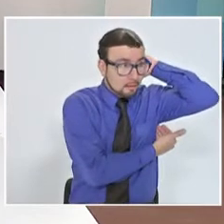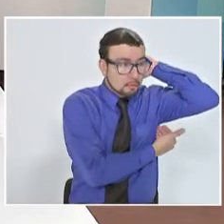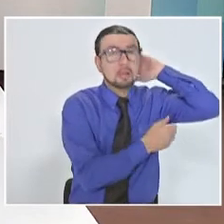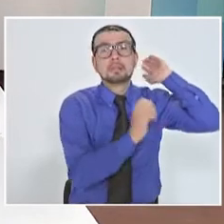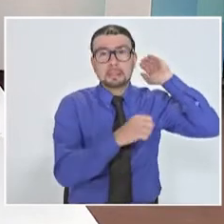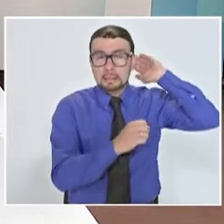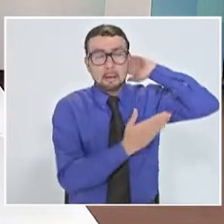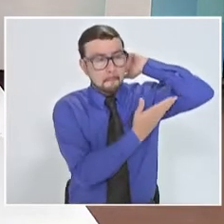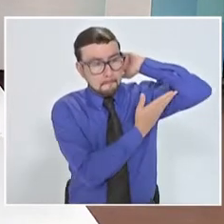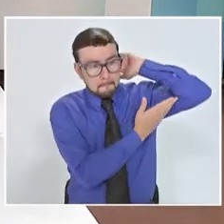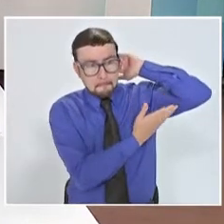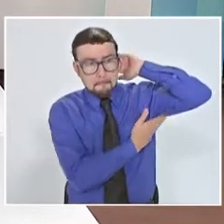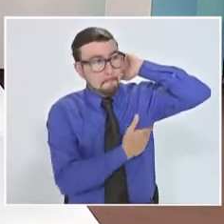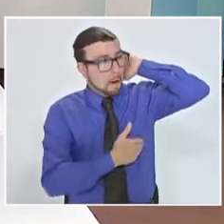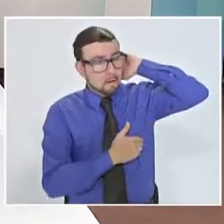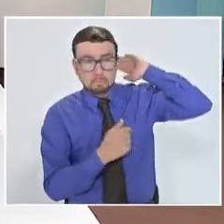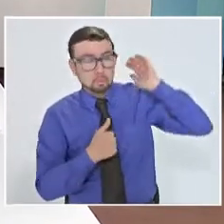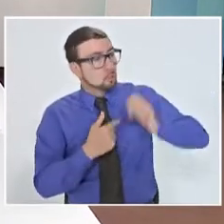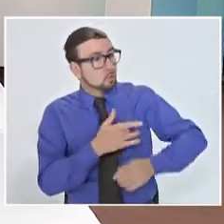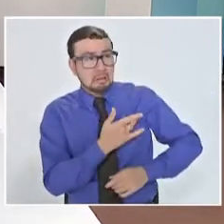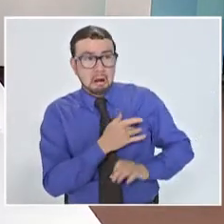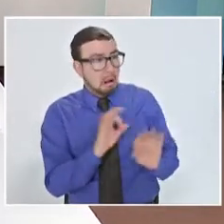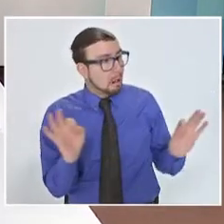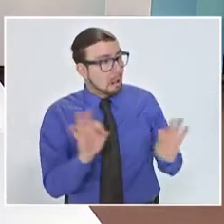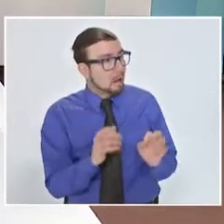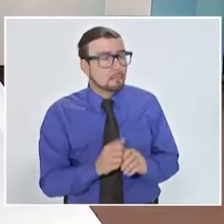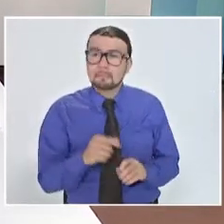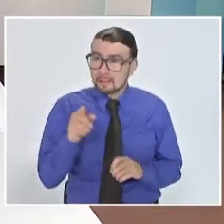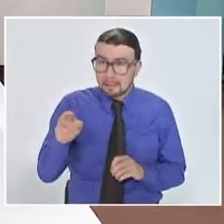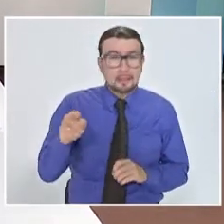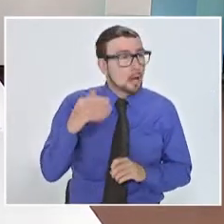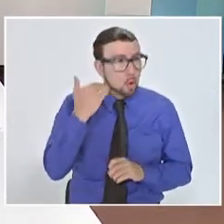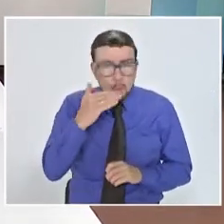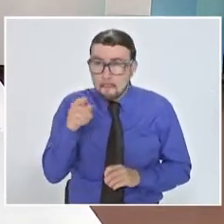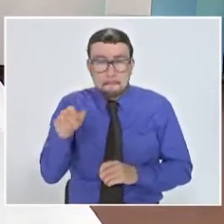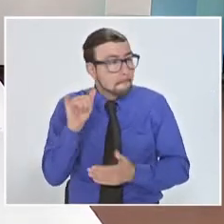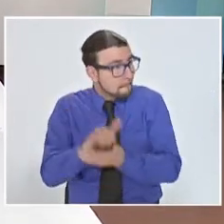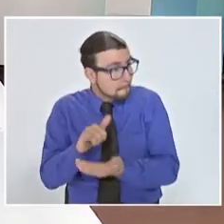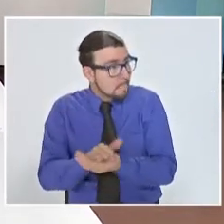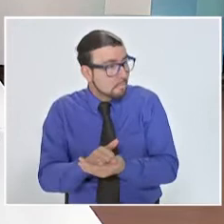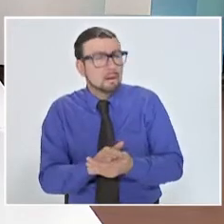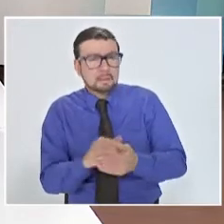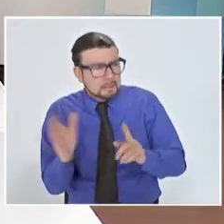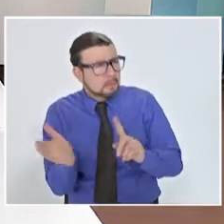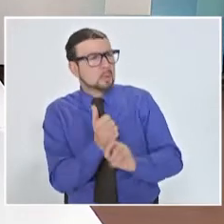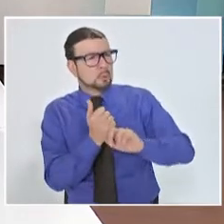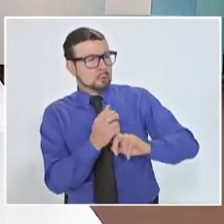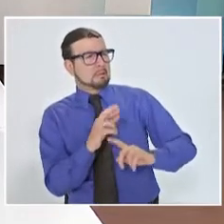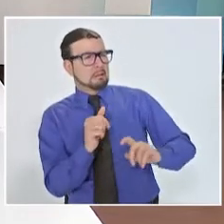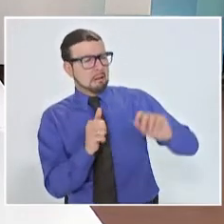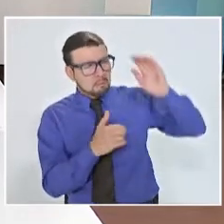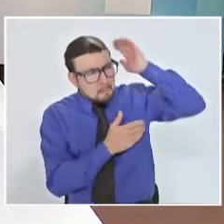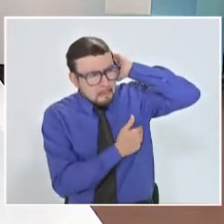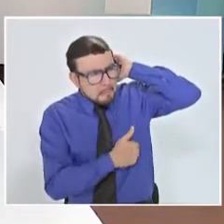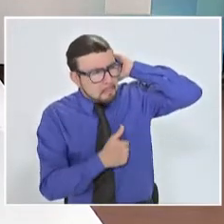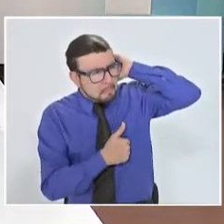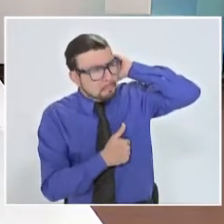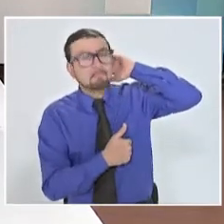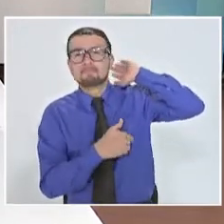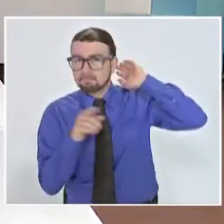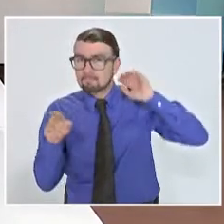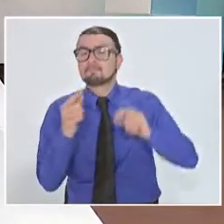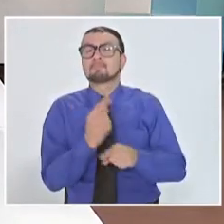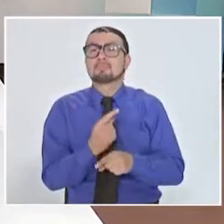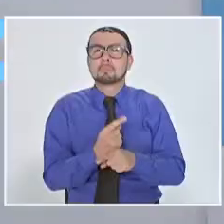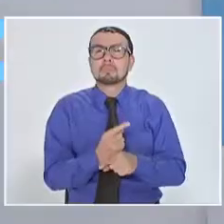nivel de axila y de ¿Y usted todo. no sentía nada? Nunca. Nunca La ginecóloga, la doctora Paula Gallego, ella encontró algo extraño. En la axila. En la axila. ¿Y qué